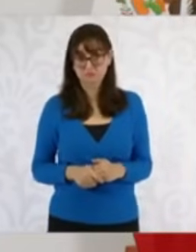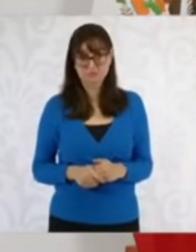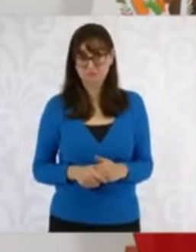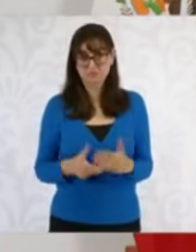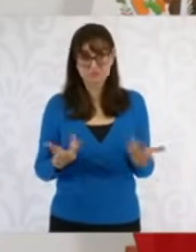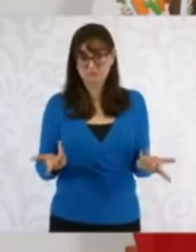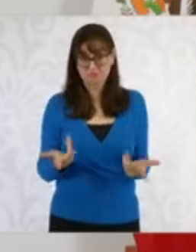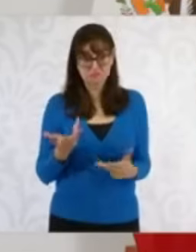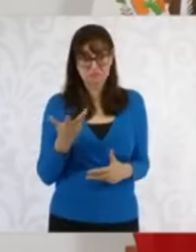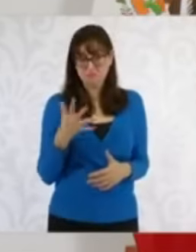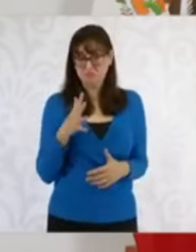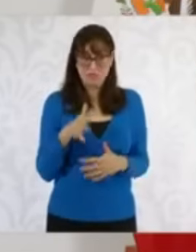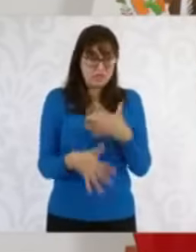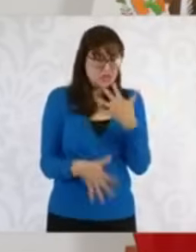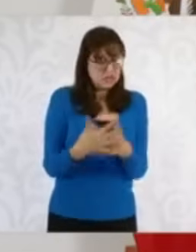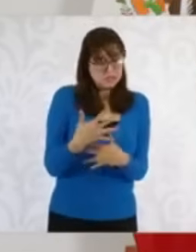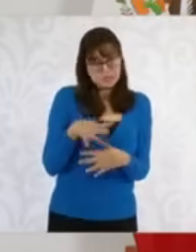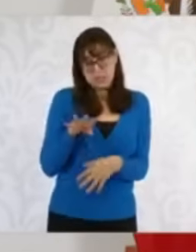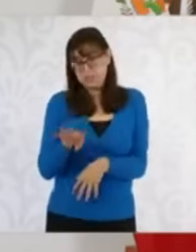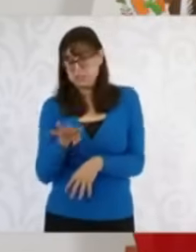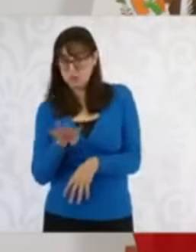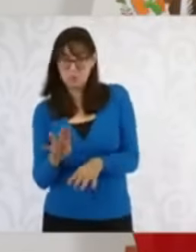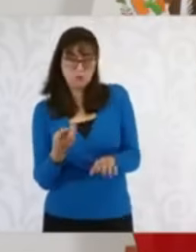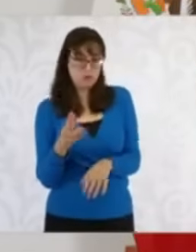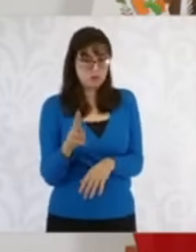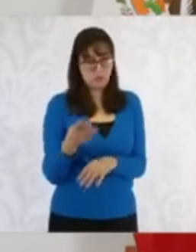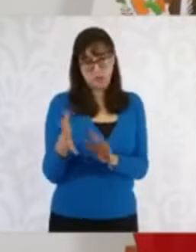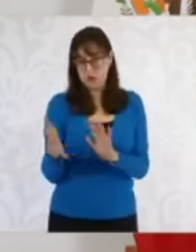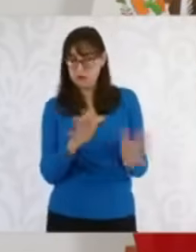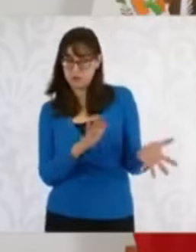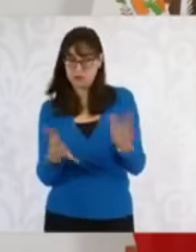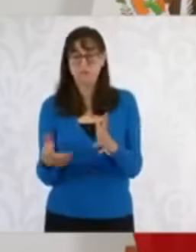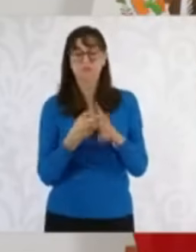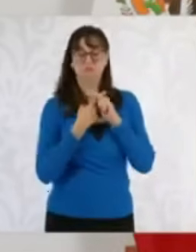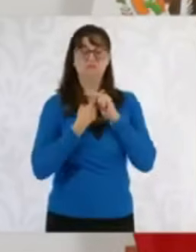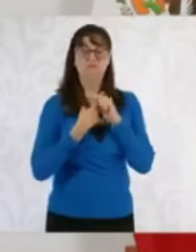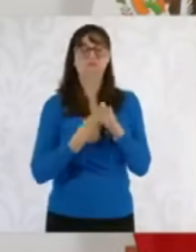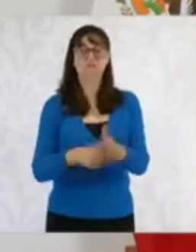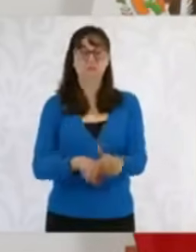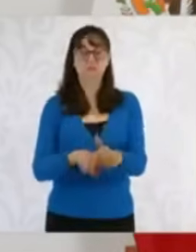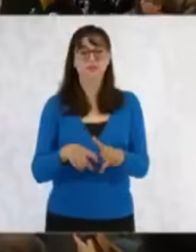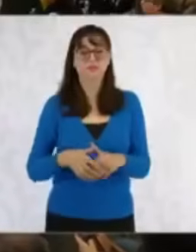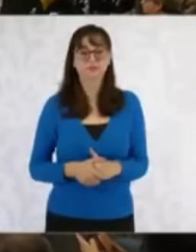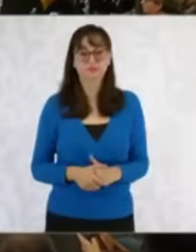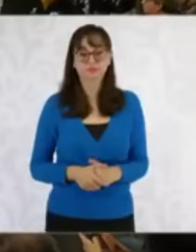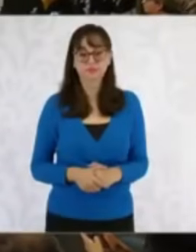15, 19, más o menos, es la fecha que nos dan para la entrada del segundo tren.